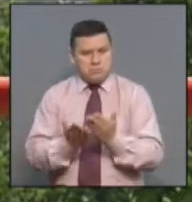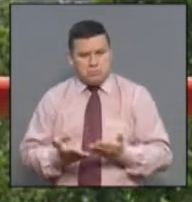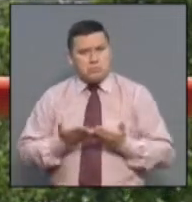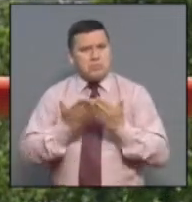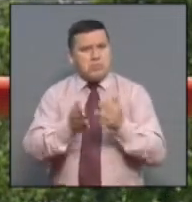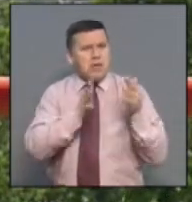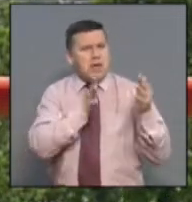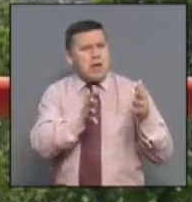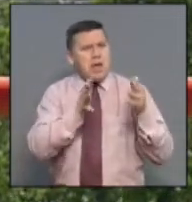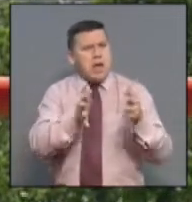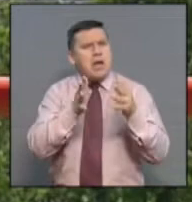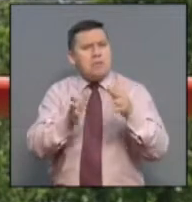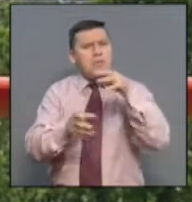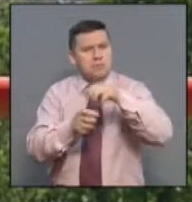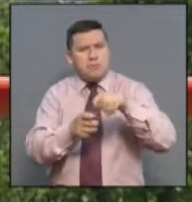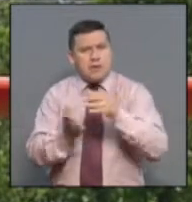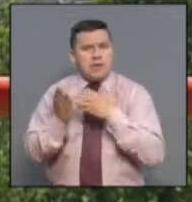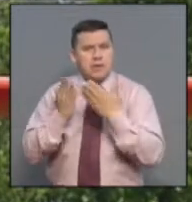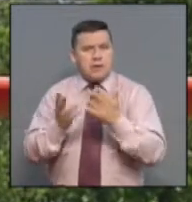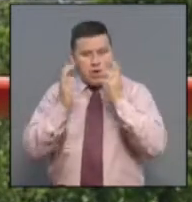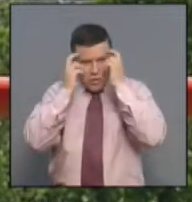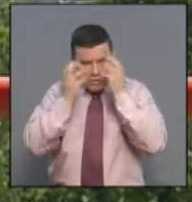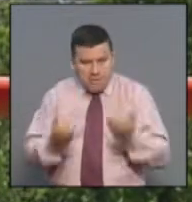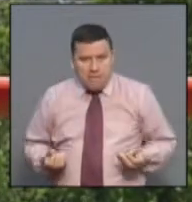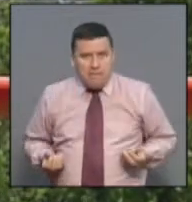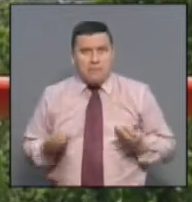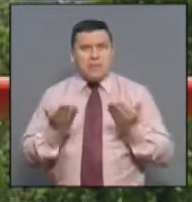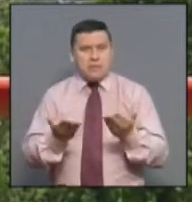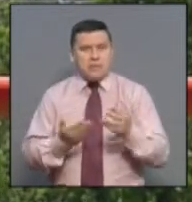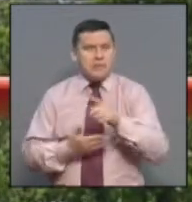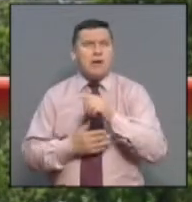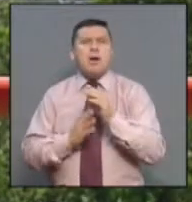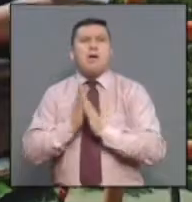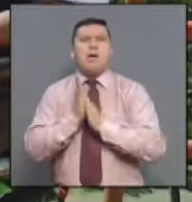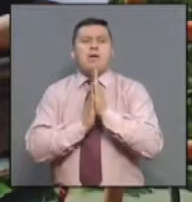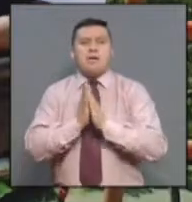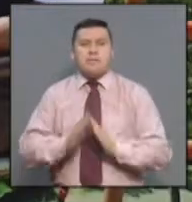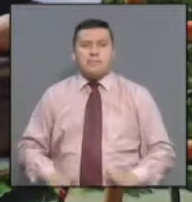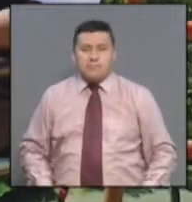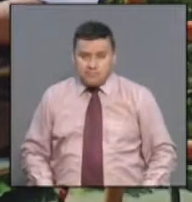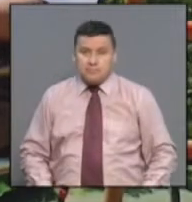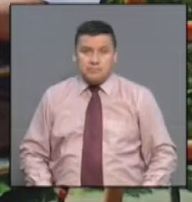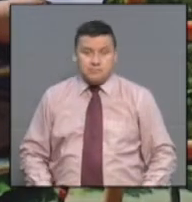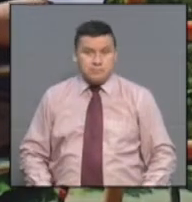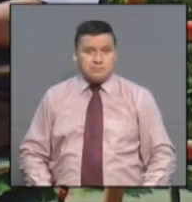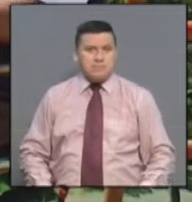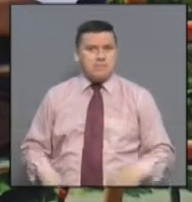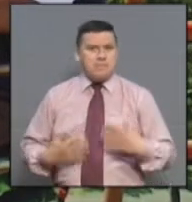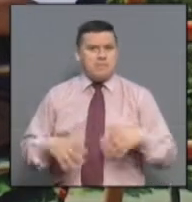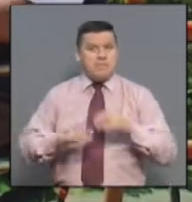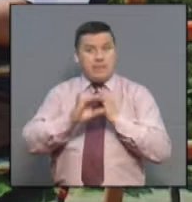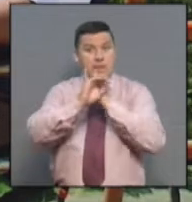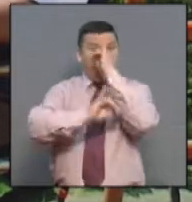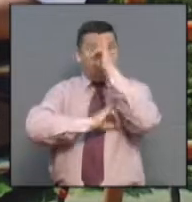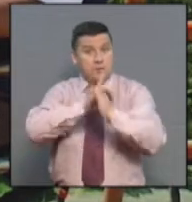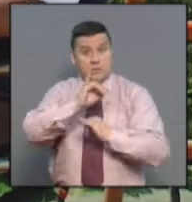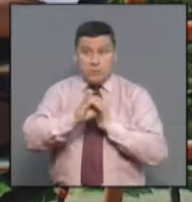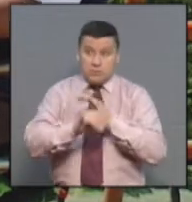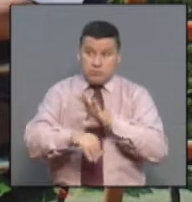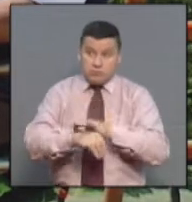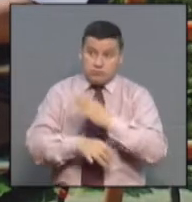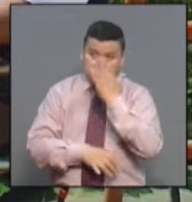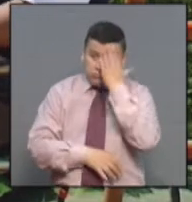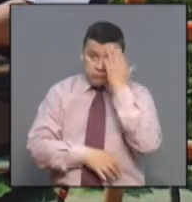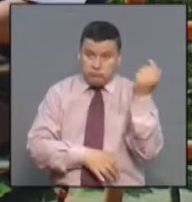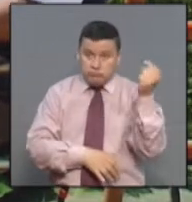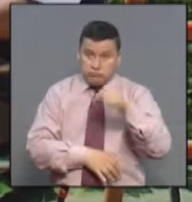estas capacitaciones y les pueda entregar estos conocimientos que ellos tanto han esperado. Grandes eventos de talla incluso internacional, doctora. Ustedes